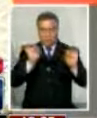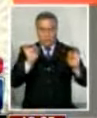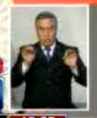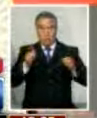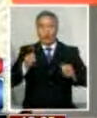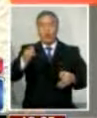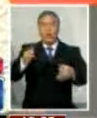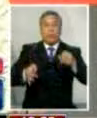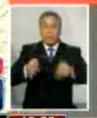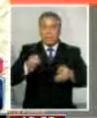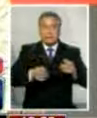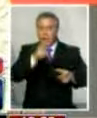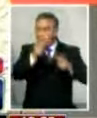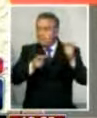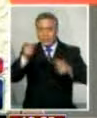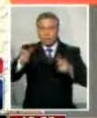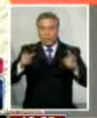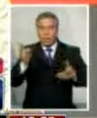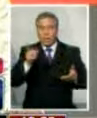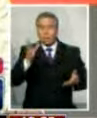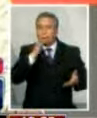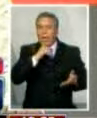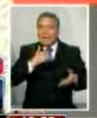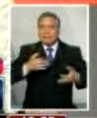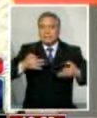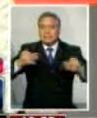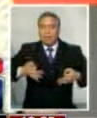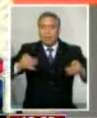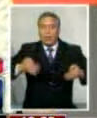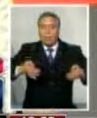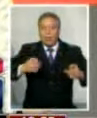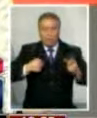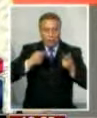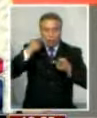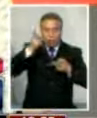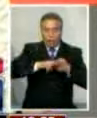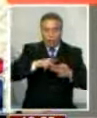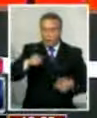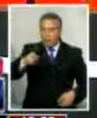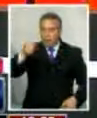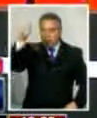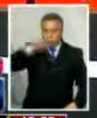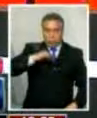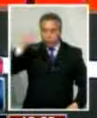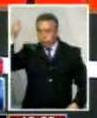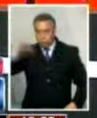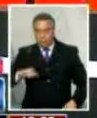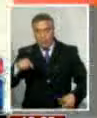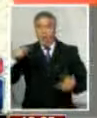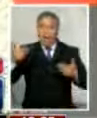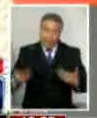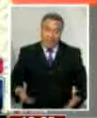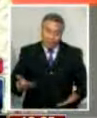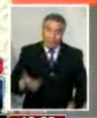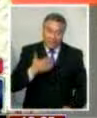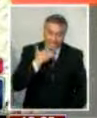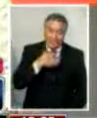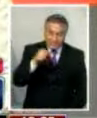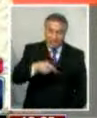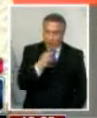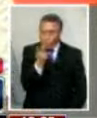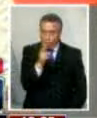jueces y las personas no tendrían la seguridad jurídica. También menciona que es la crítica actual. Básicamente, y también